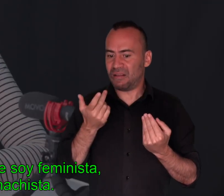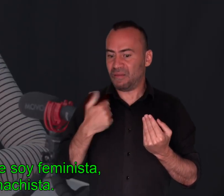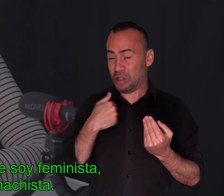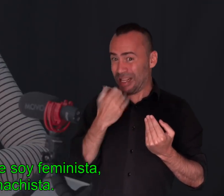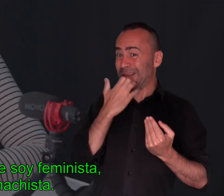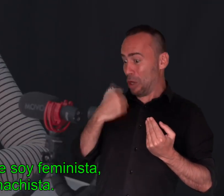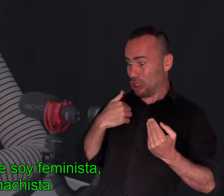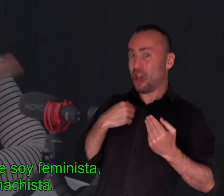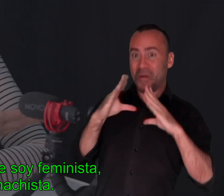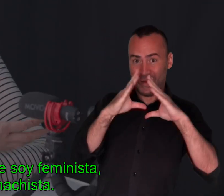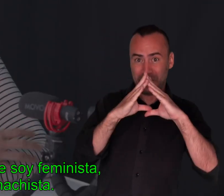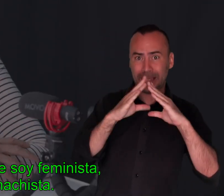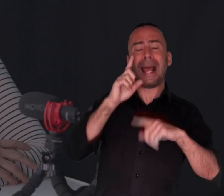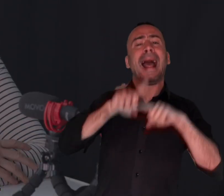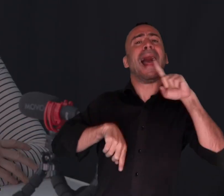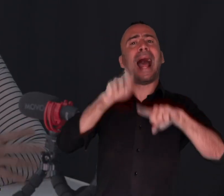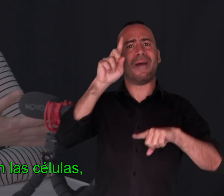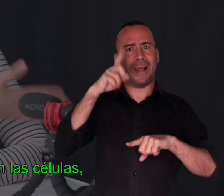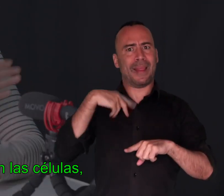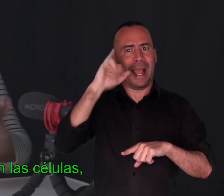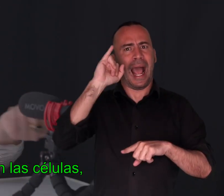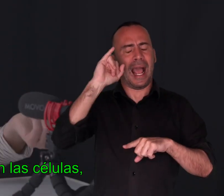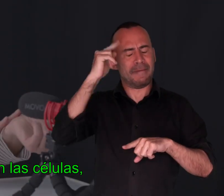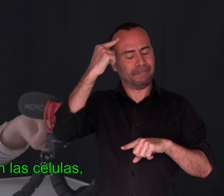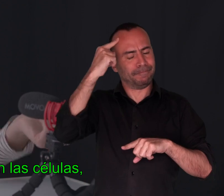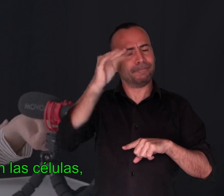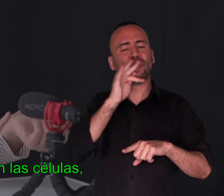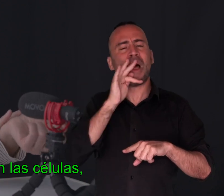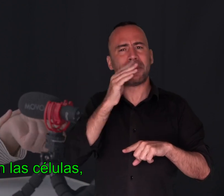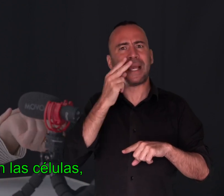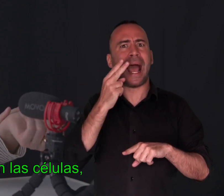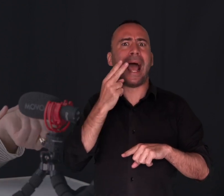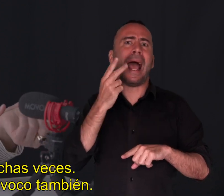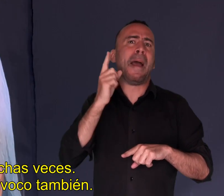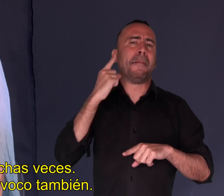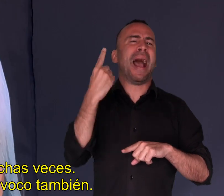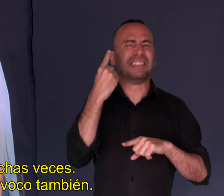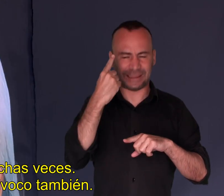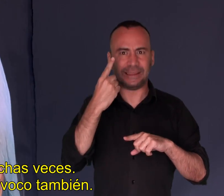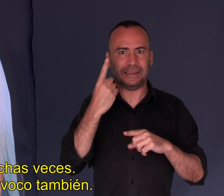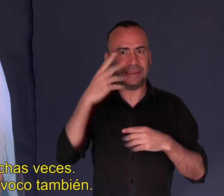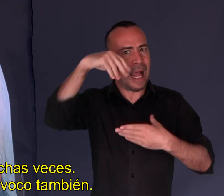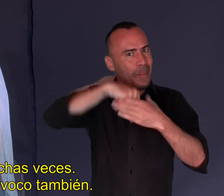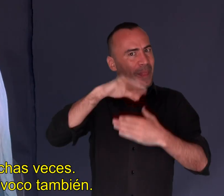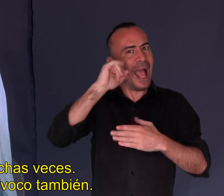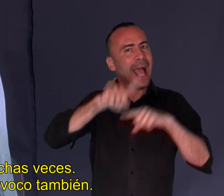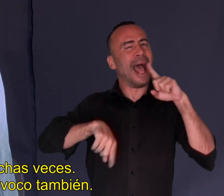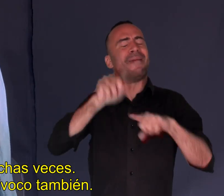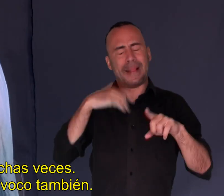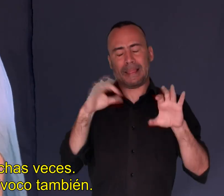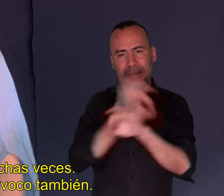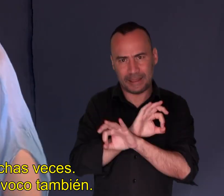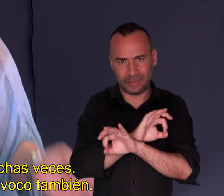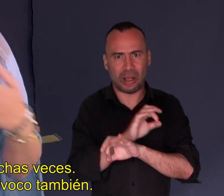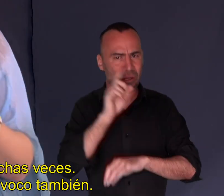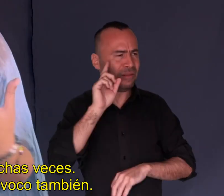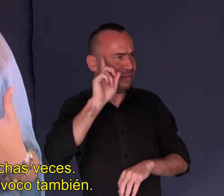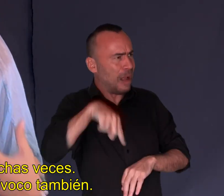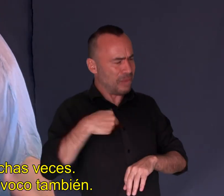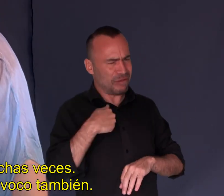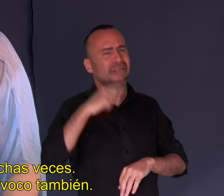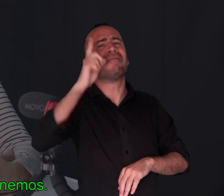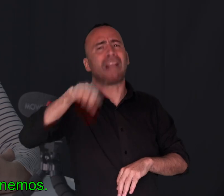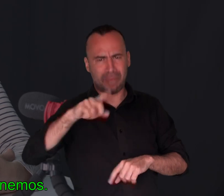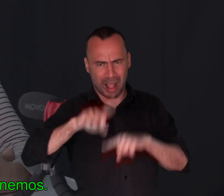soy feminista a veces soy machista Claro porque lo tengo en las células aquí yo lo discuto muchas veces cu No yo a veces me